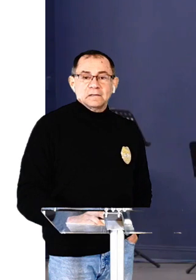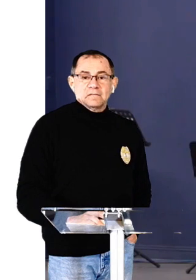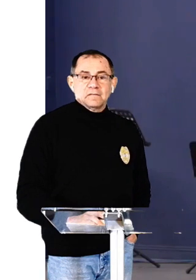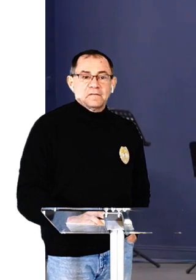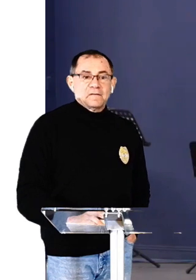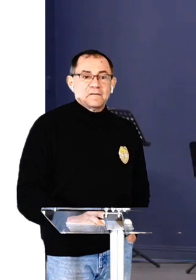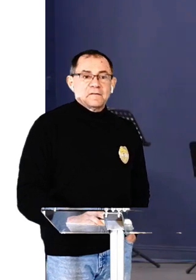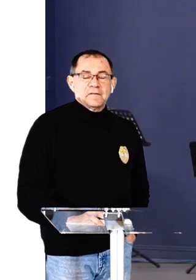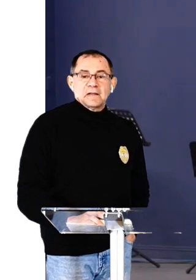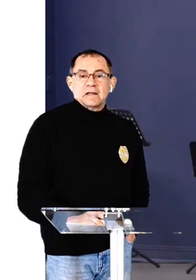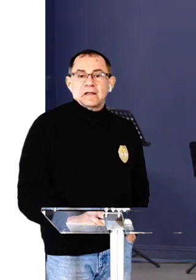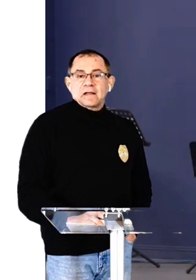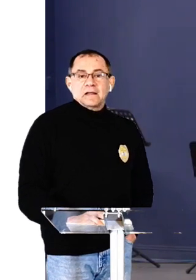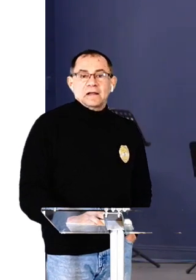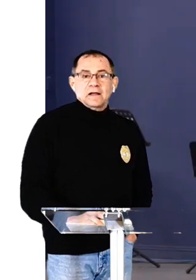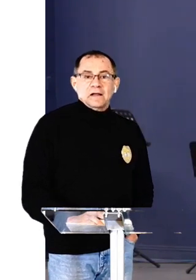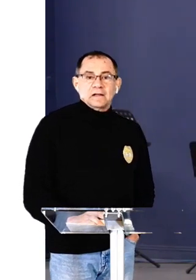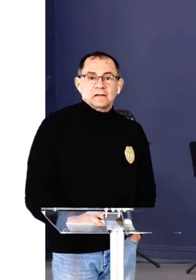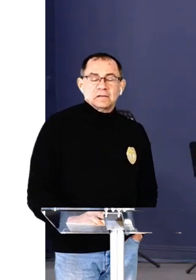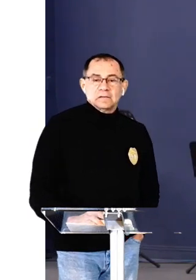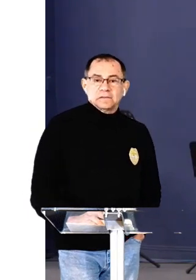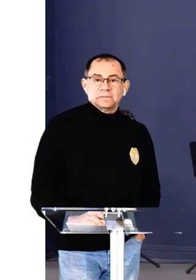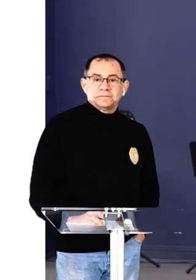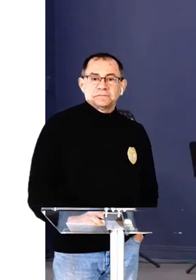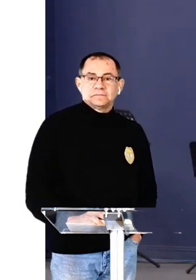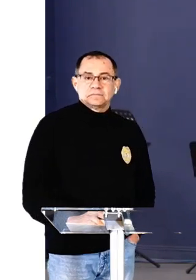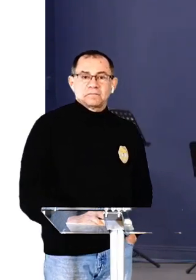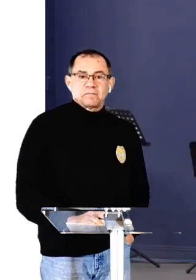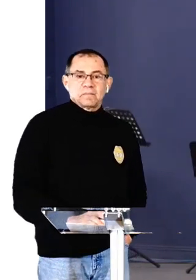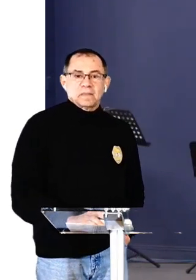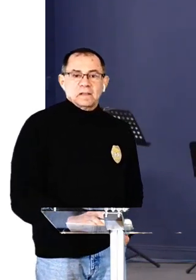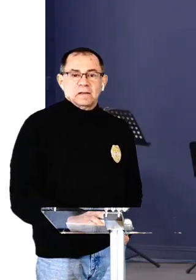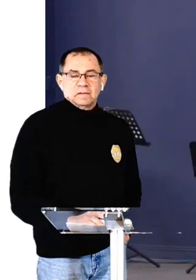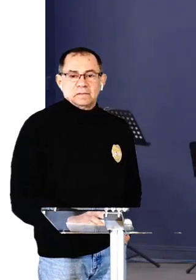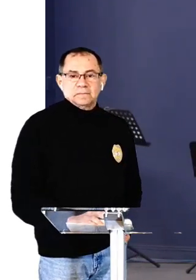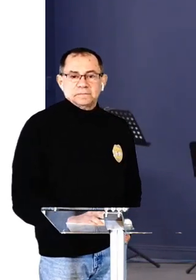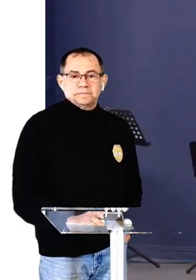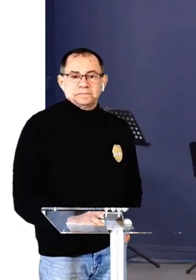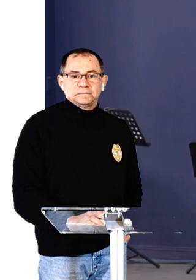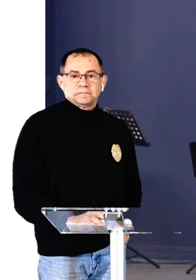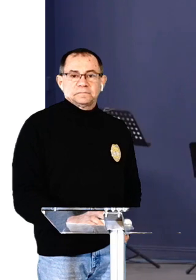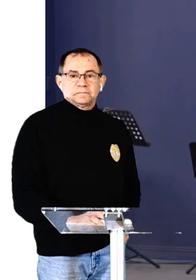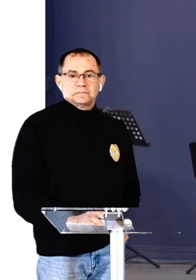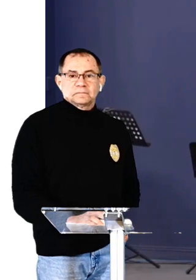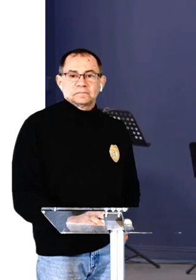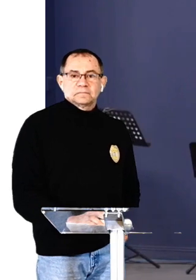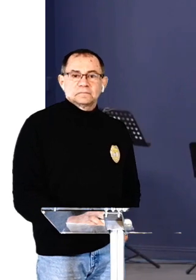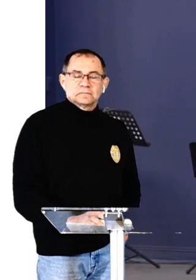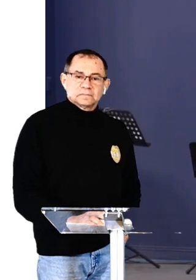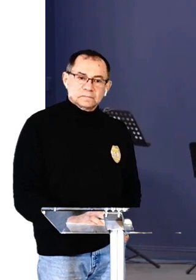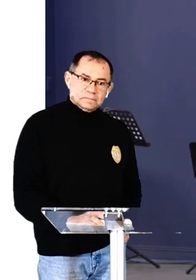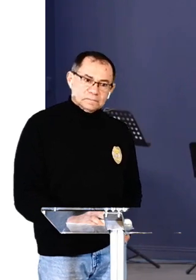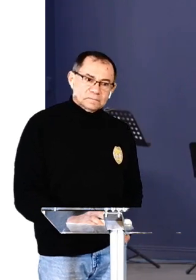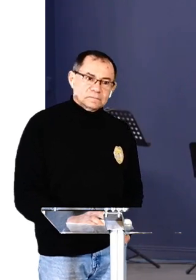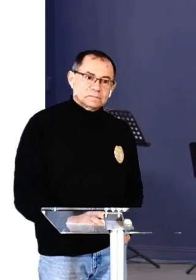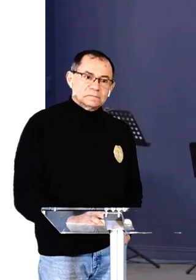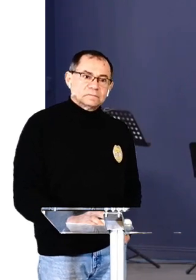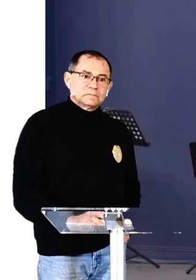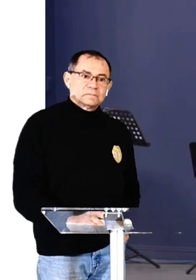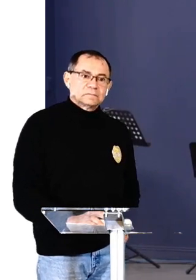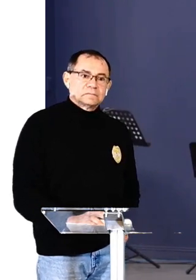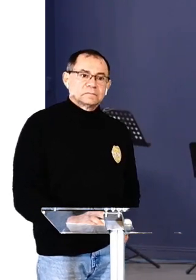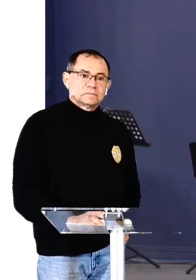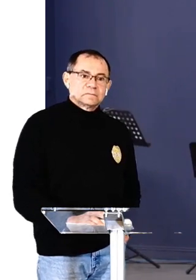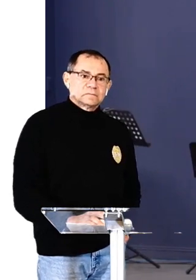Capítulo 5, versículo 16. Dice, y aún de las ciudades vecinas, muchos venían a